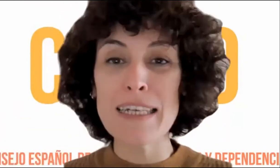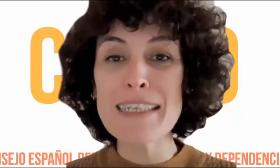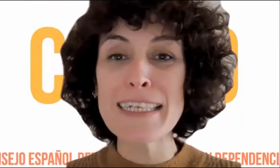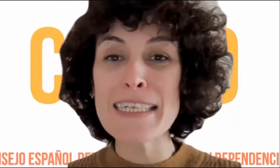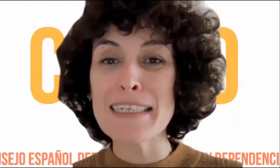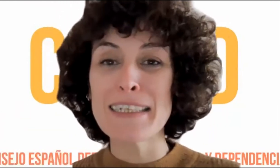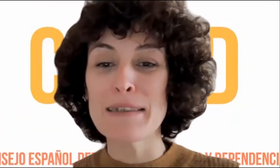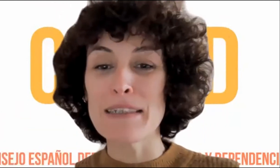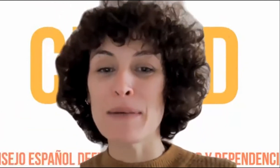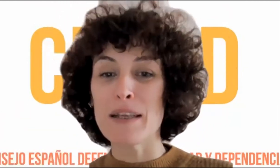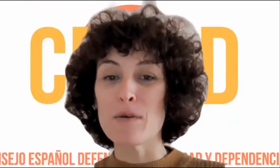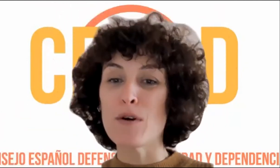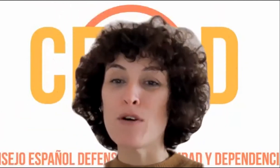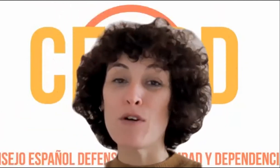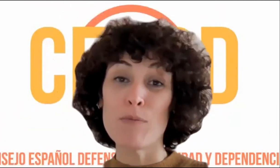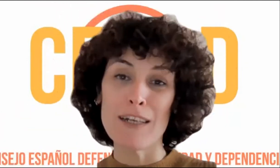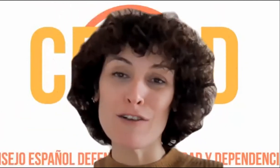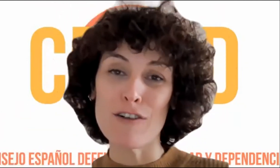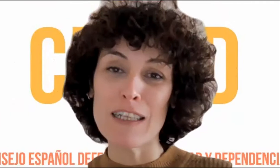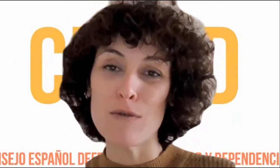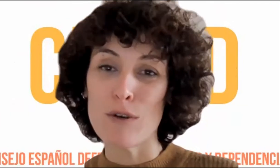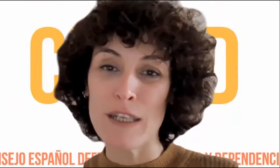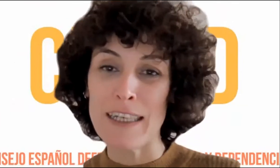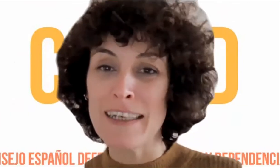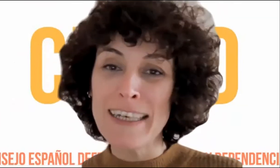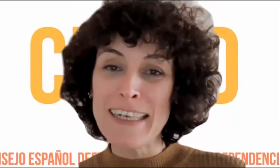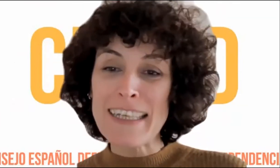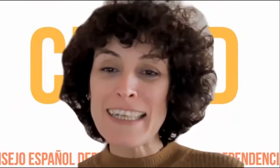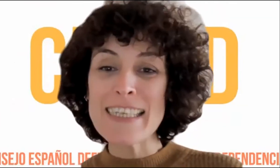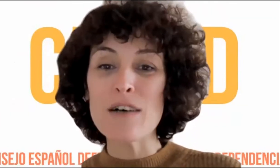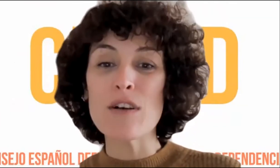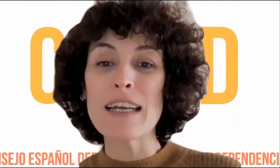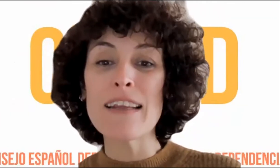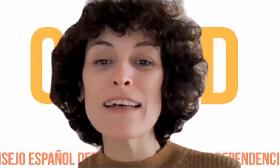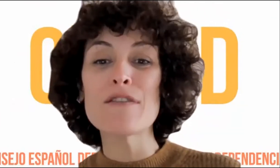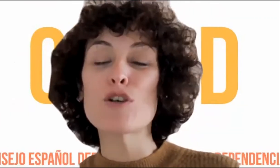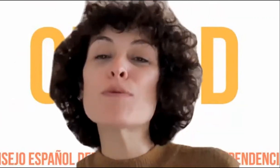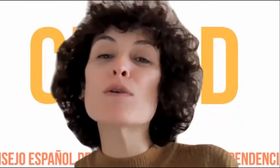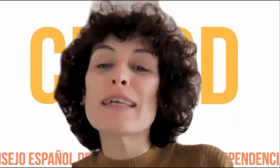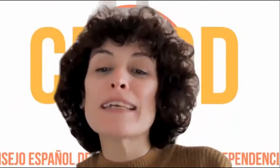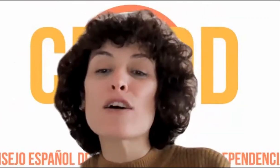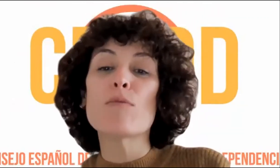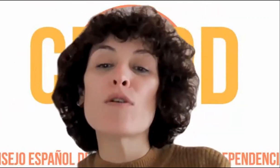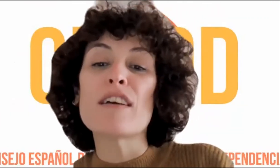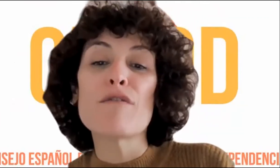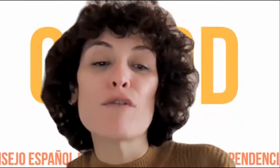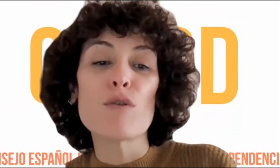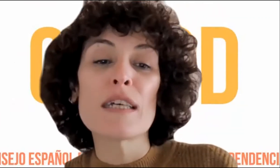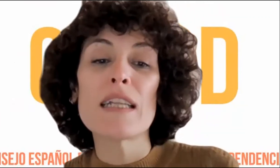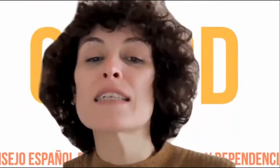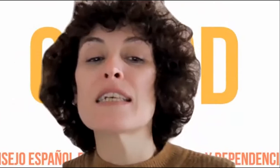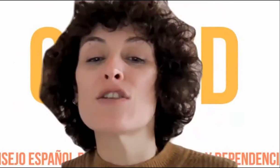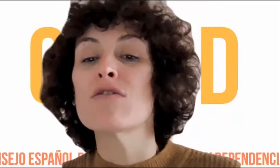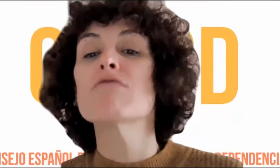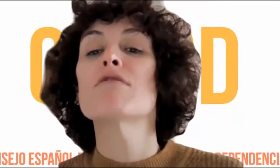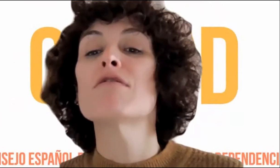va para las tres y parece un poco obvia, ¿no?, con el título de esta jornada. Yo os preguntaría cómo influye